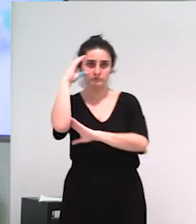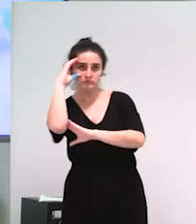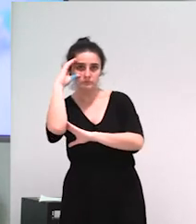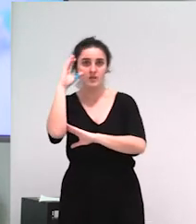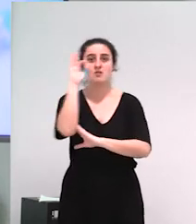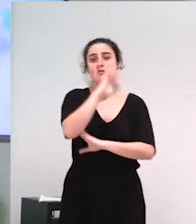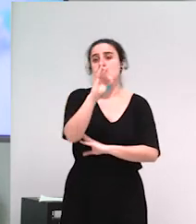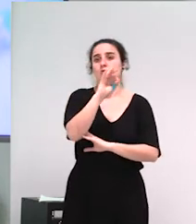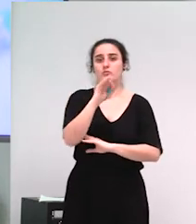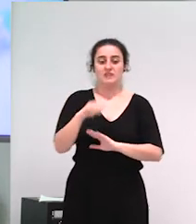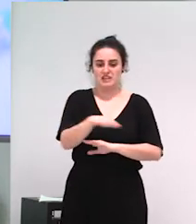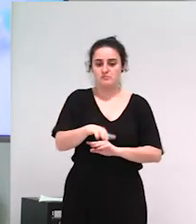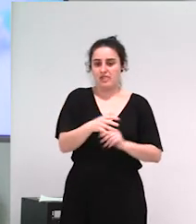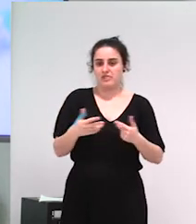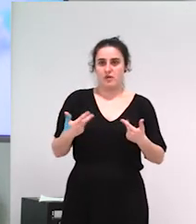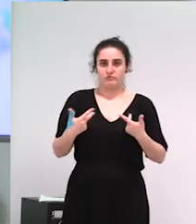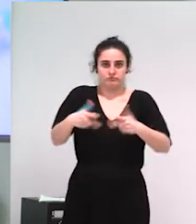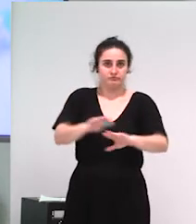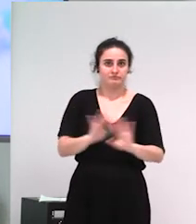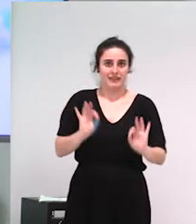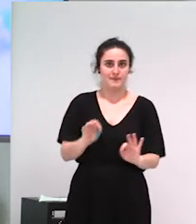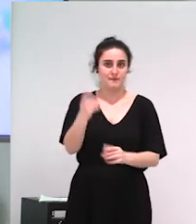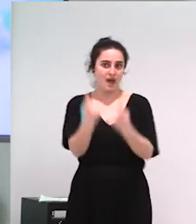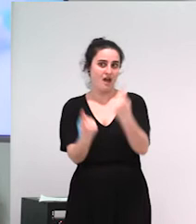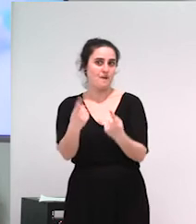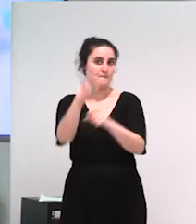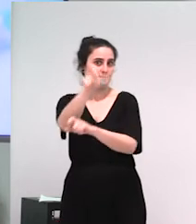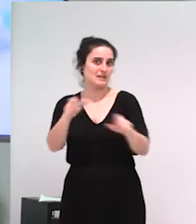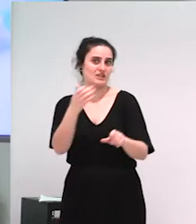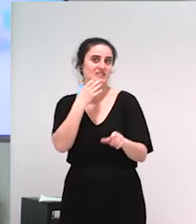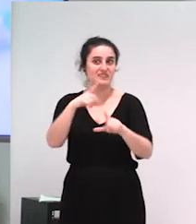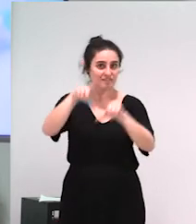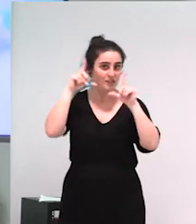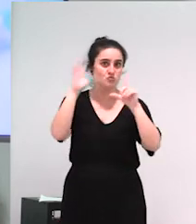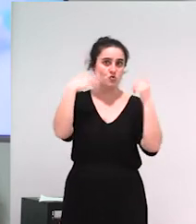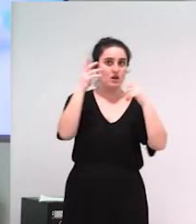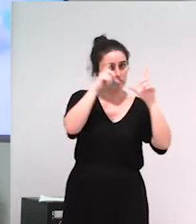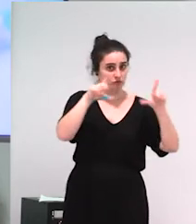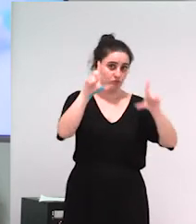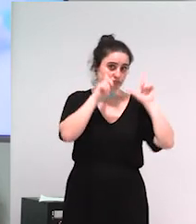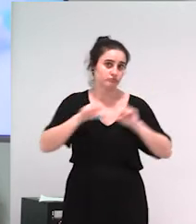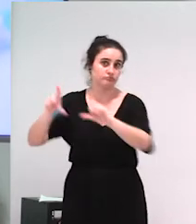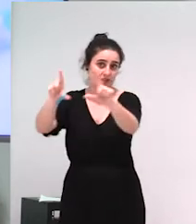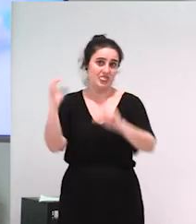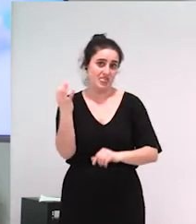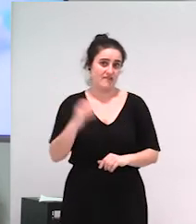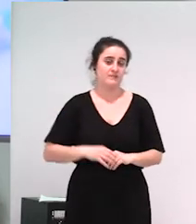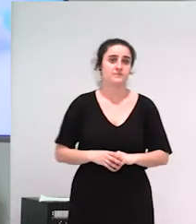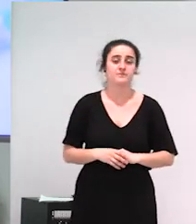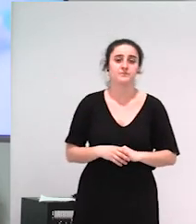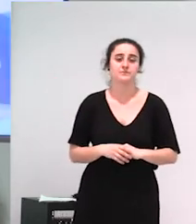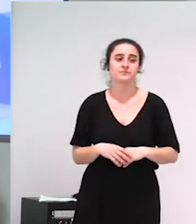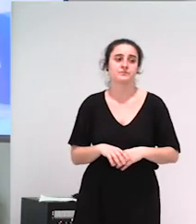veces ceder tu espacio en aquellas personas que no están siendo el foco, pero que deberían serlo.